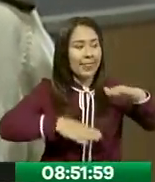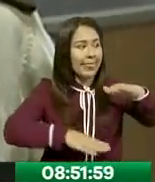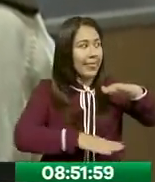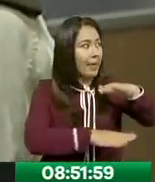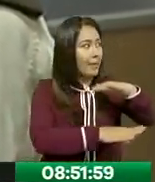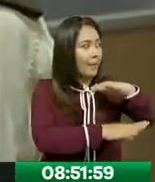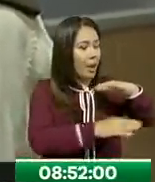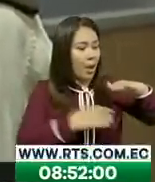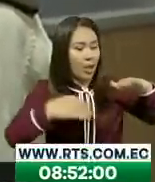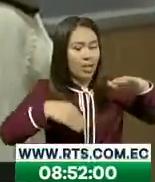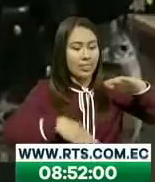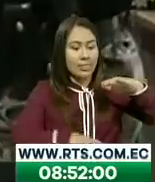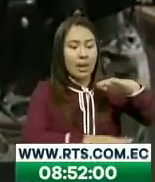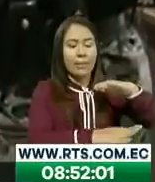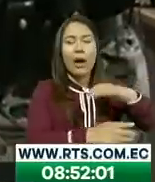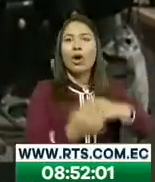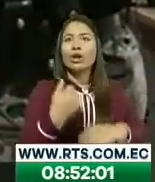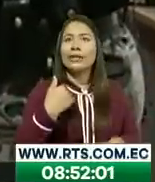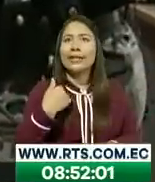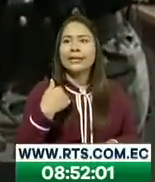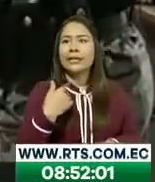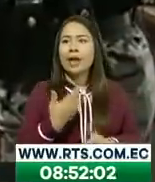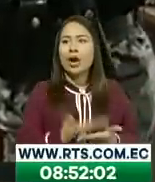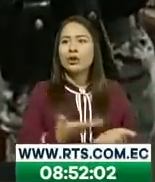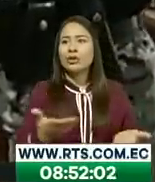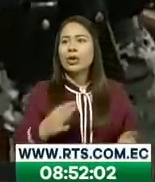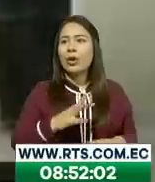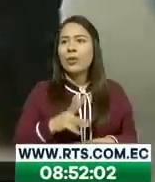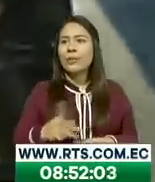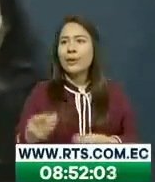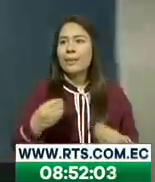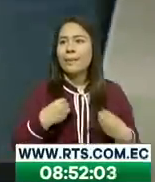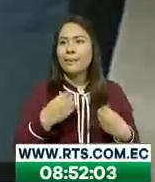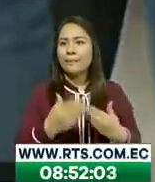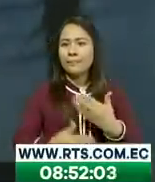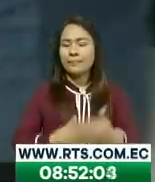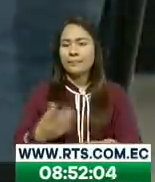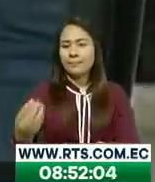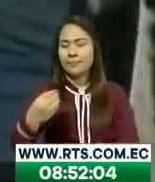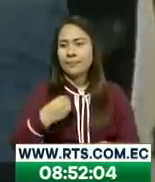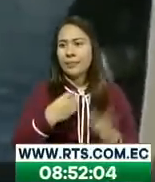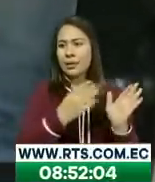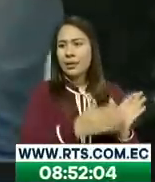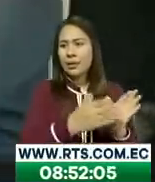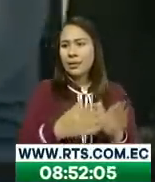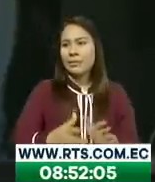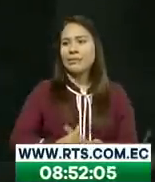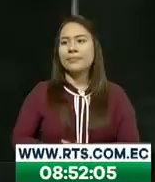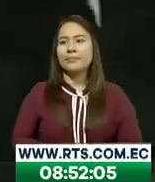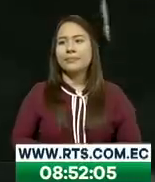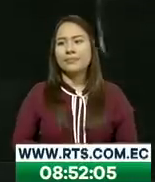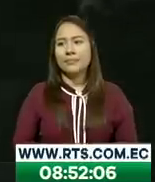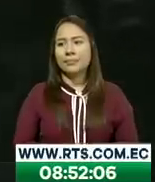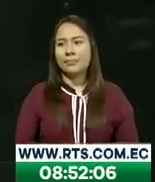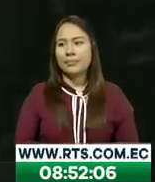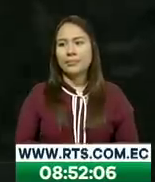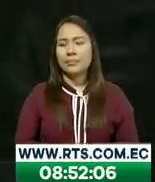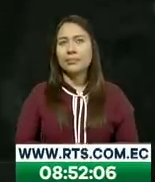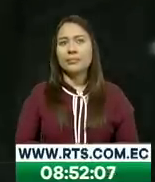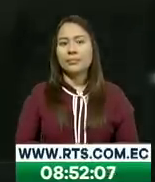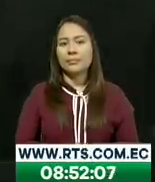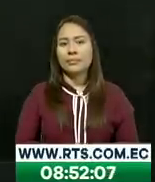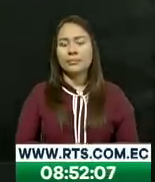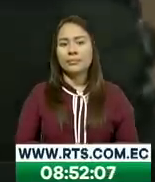que supuestamente se habría sustraído. En el interior de la casa allanada se encontraron tres armas de fuego, droga y dos